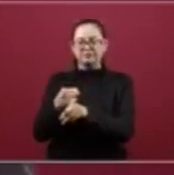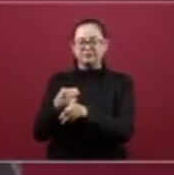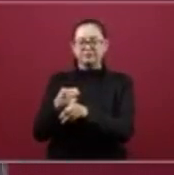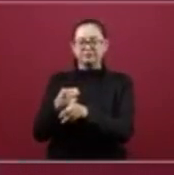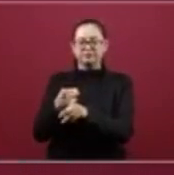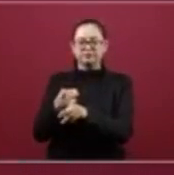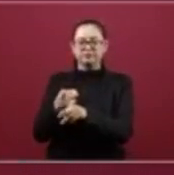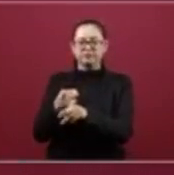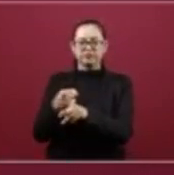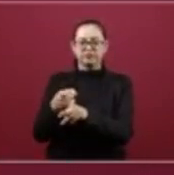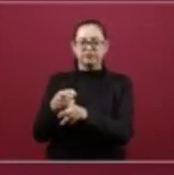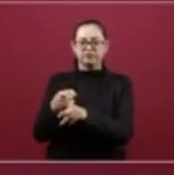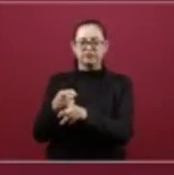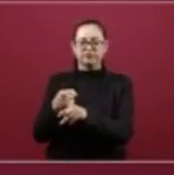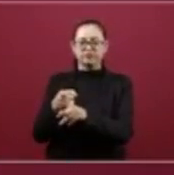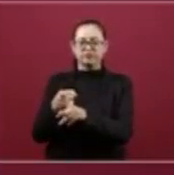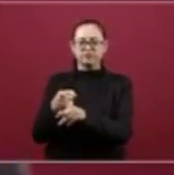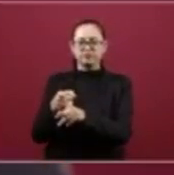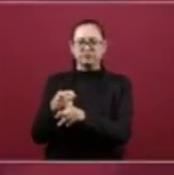una